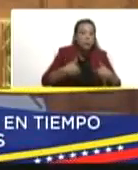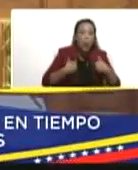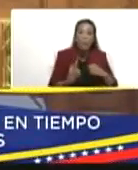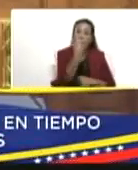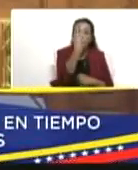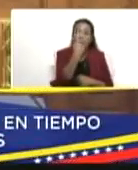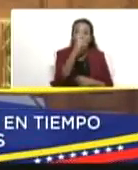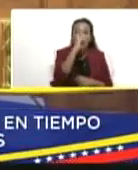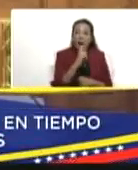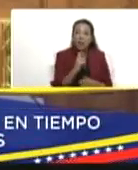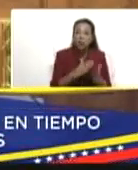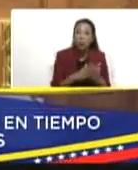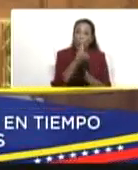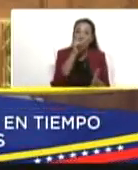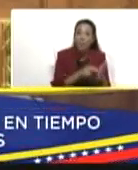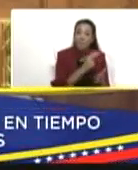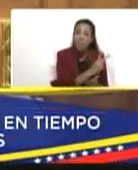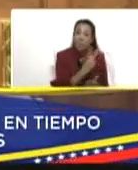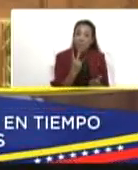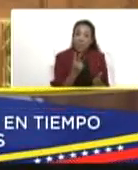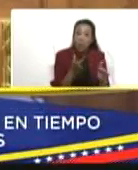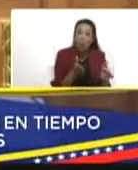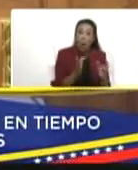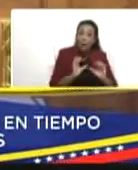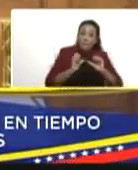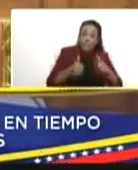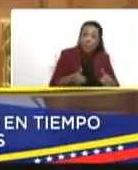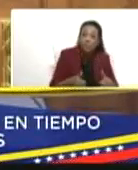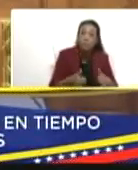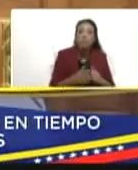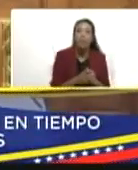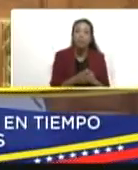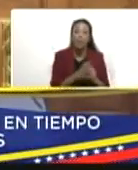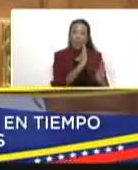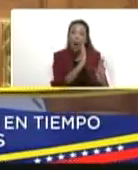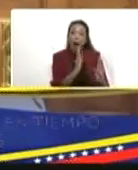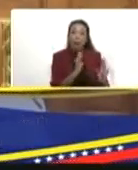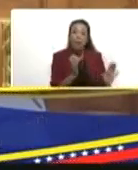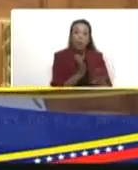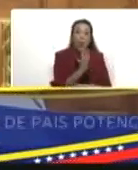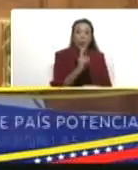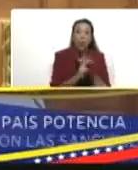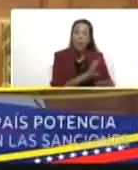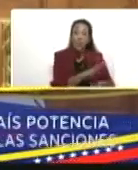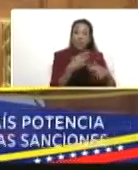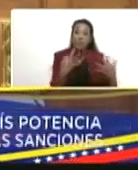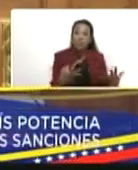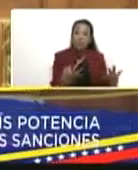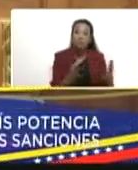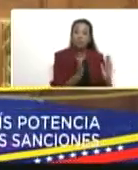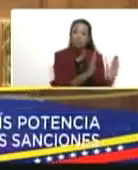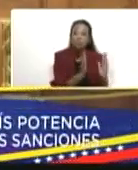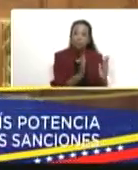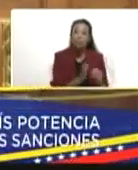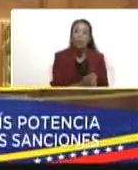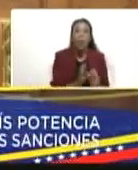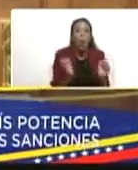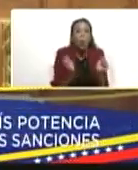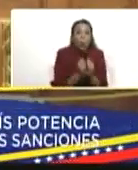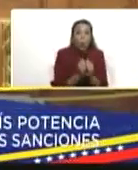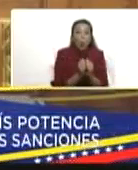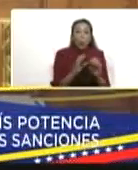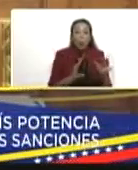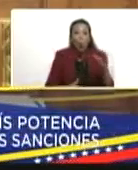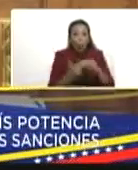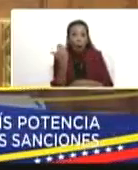resultados del plan de recuperación económica emprendido en medio del ataque del 2018 con una nueva